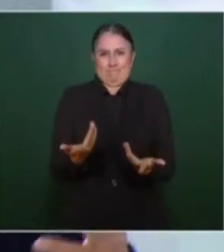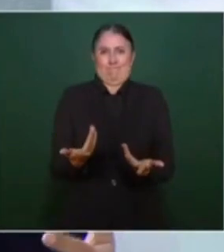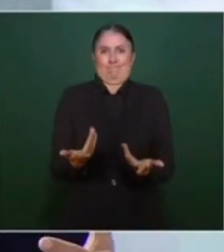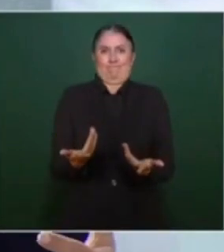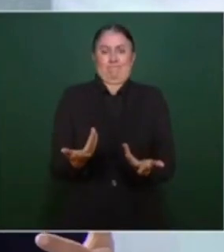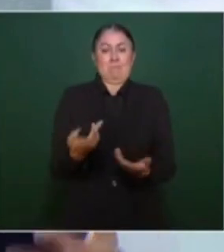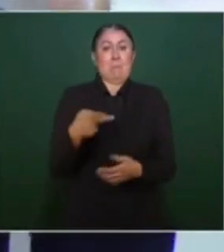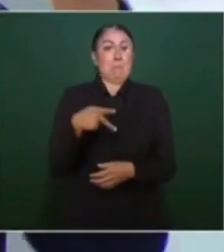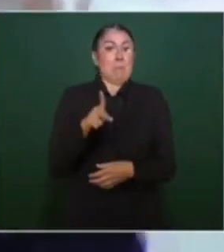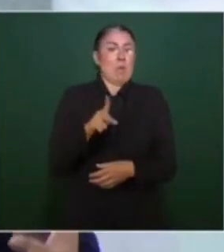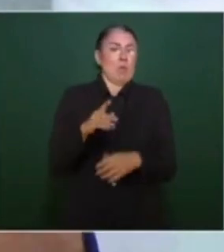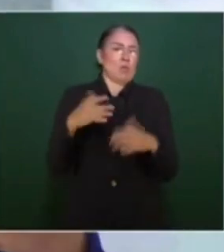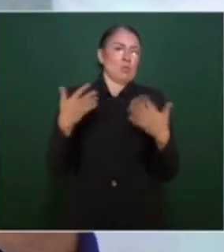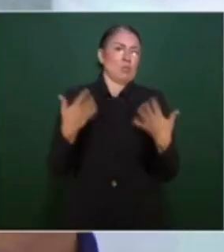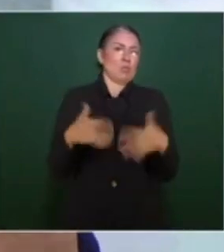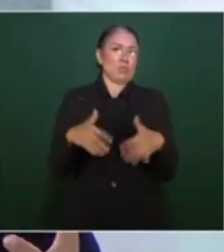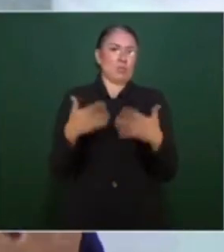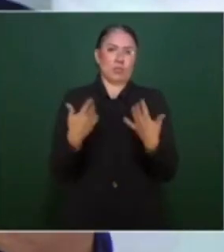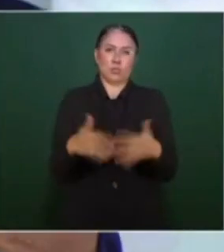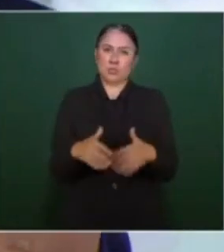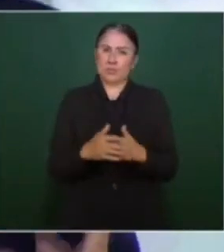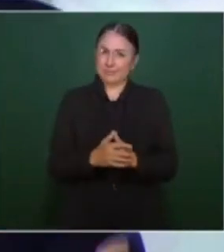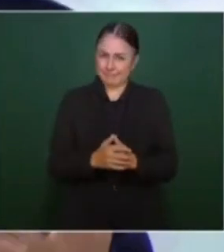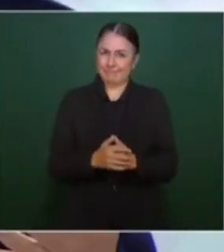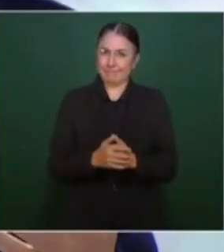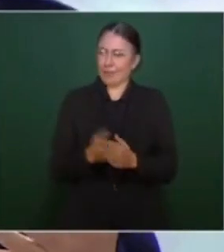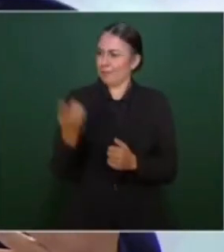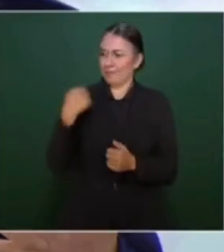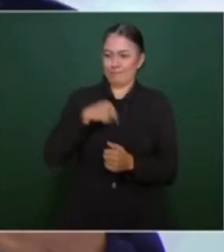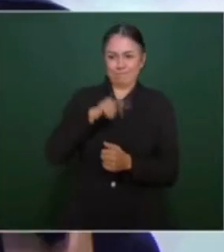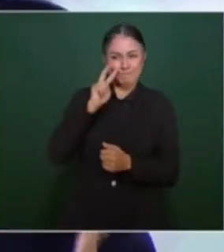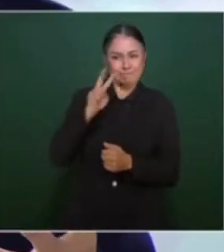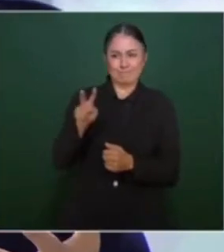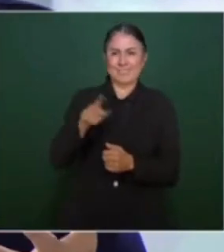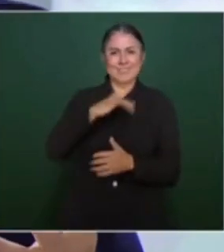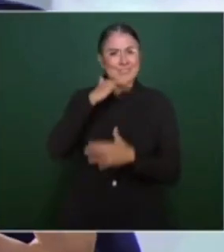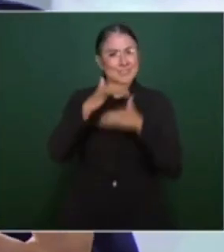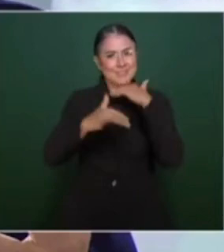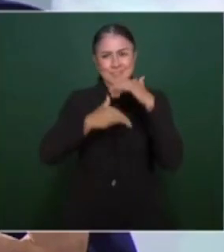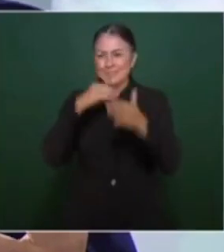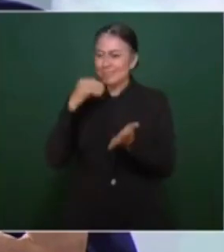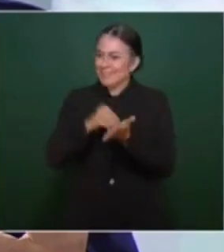mafia. Tan es así que no hemos podido todavía,